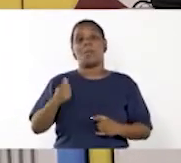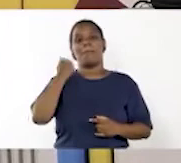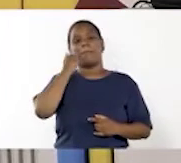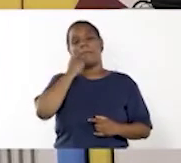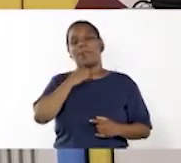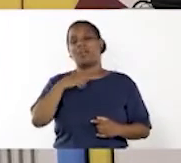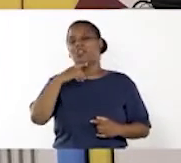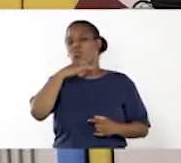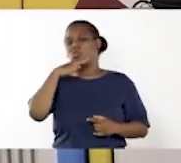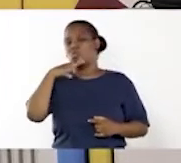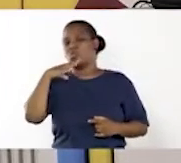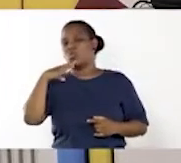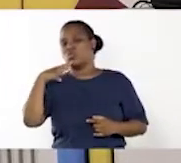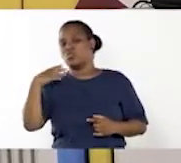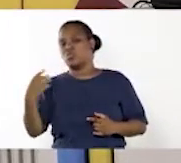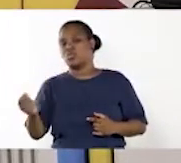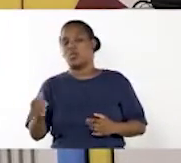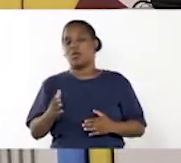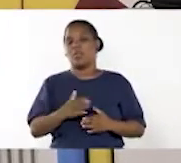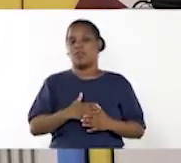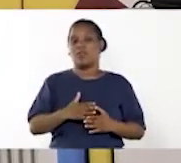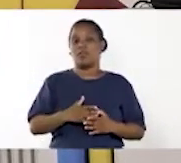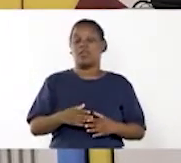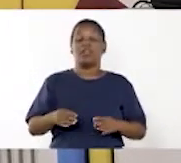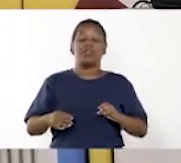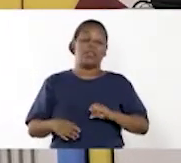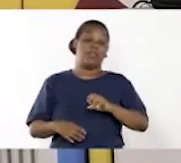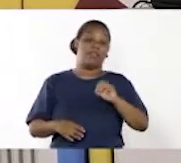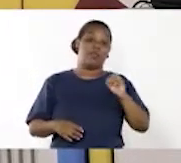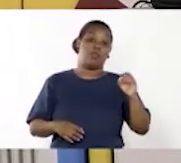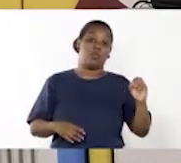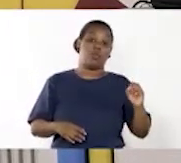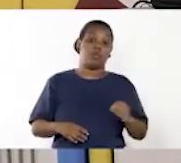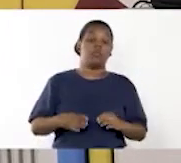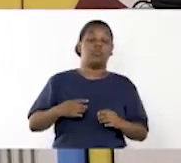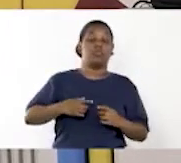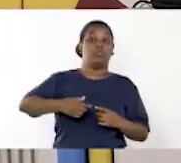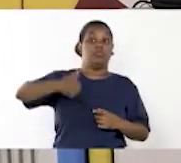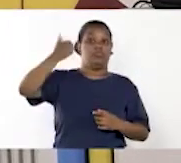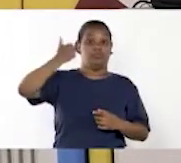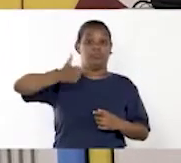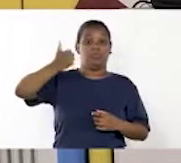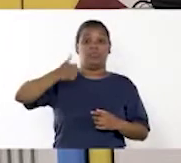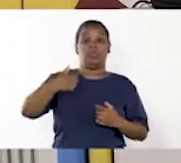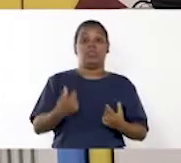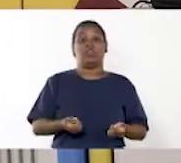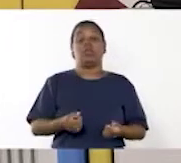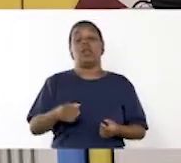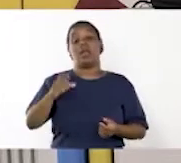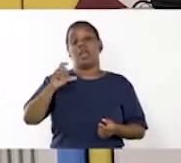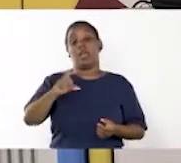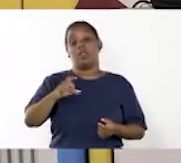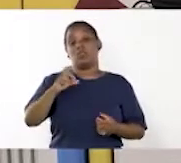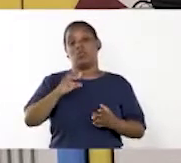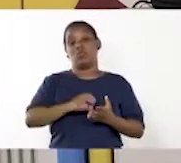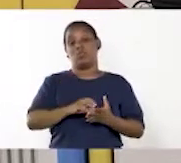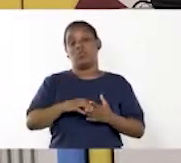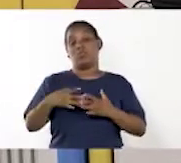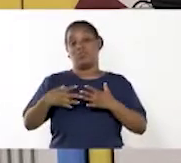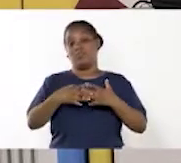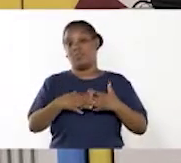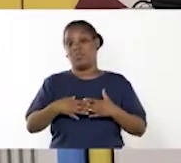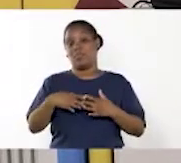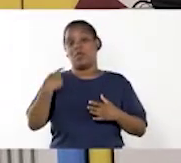más rosado, un tanto diferente. Y hacia el oeste, donde está California, van a encontrar un